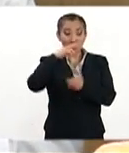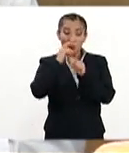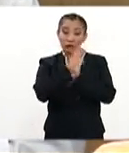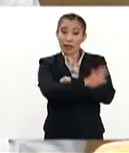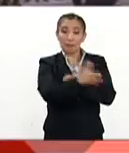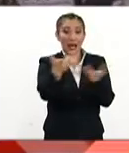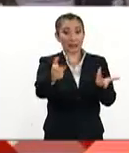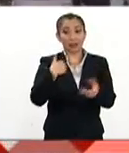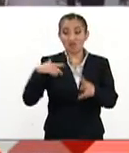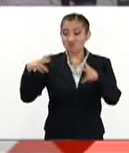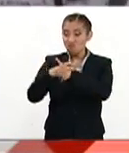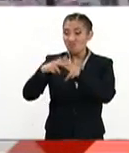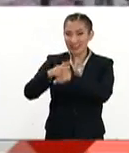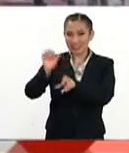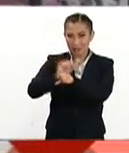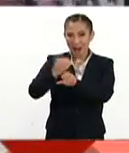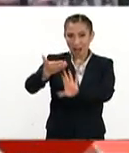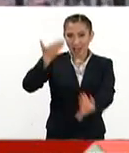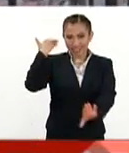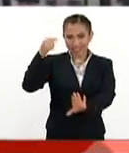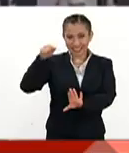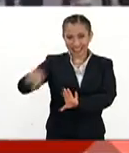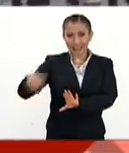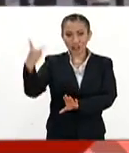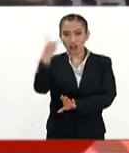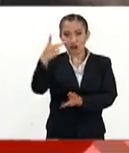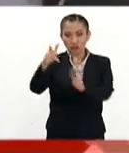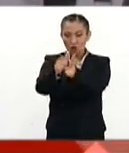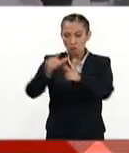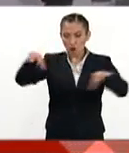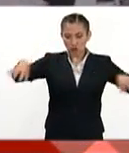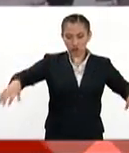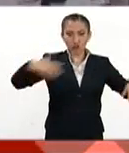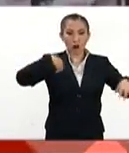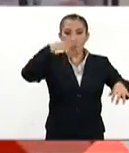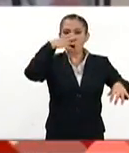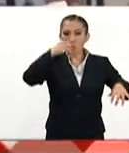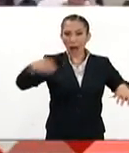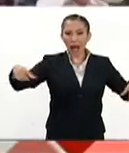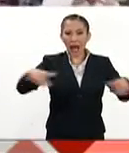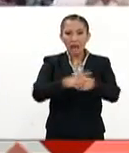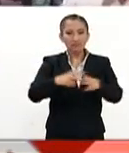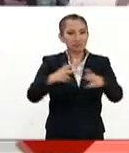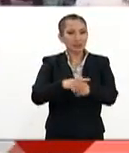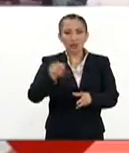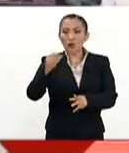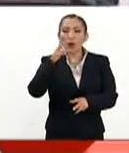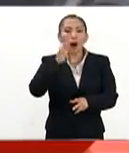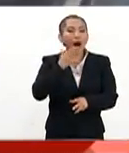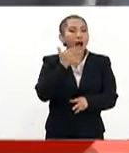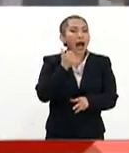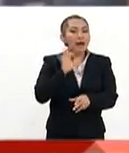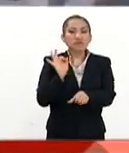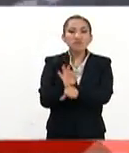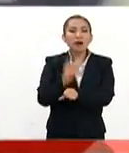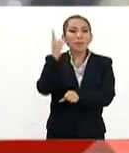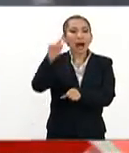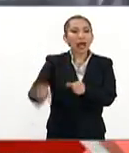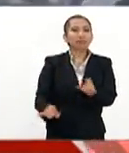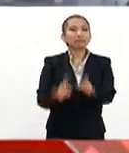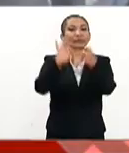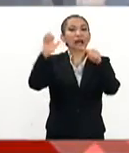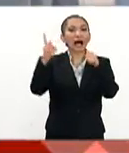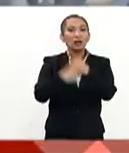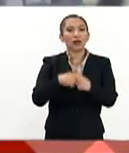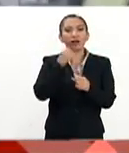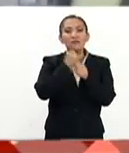responsabilidad en los hechos violentos que ocurrieron la semana pasada entre dos grupos políticos en Coyoacán, debido a que no tomó las medidas necesarias para prevenir la situación.